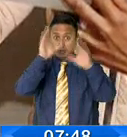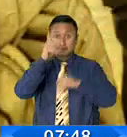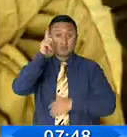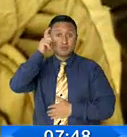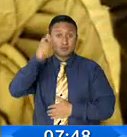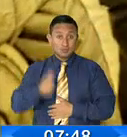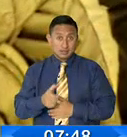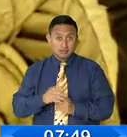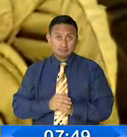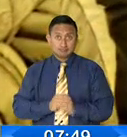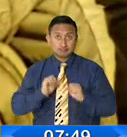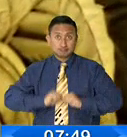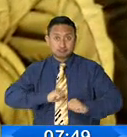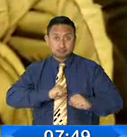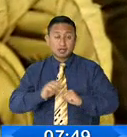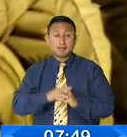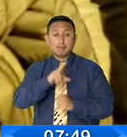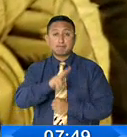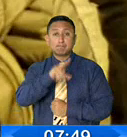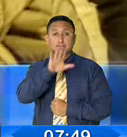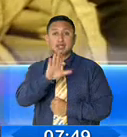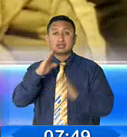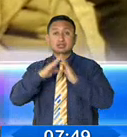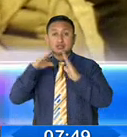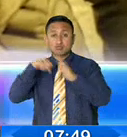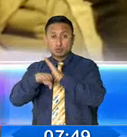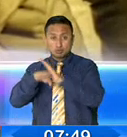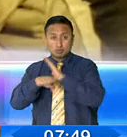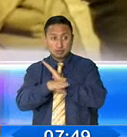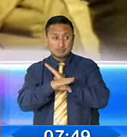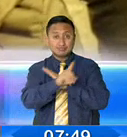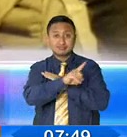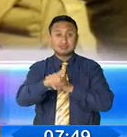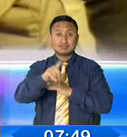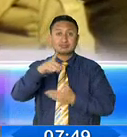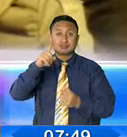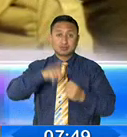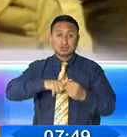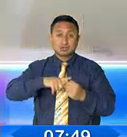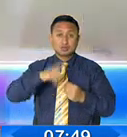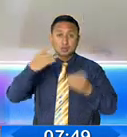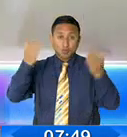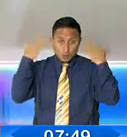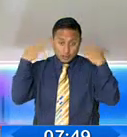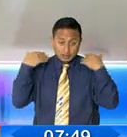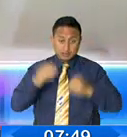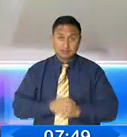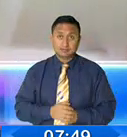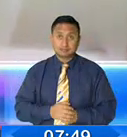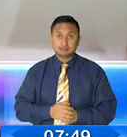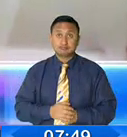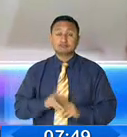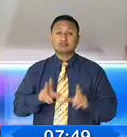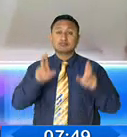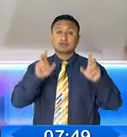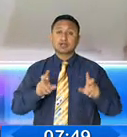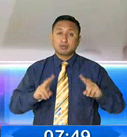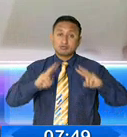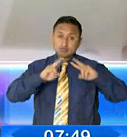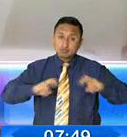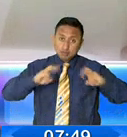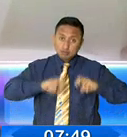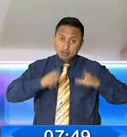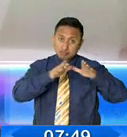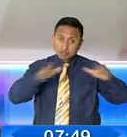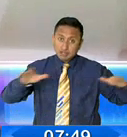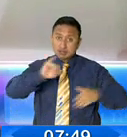Estado ejecutó 25 allanamientos en las ciudades de Quito y Guayaquil en el marco de una investigación abierta en